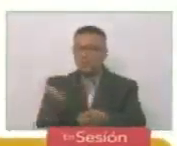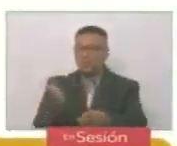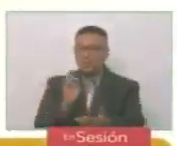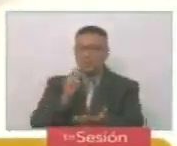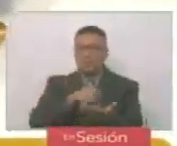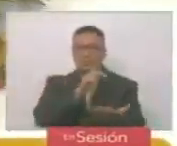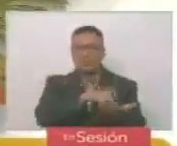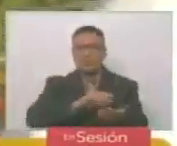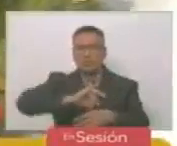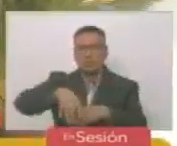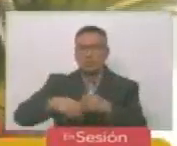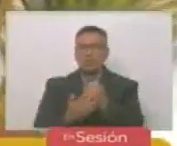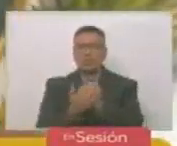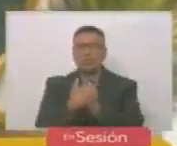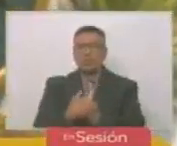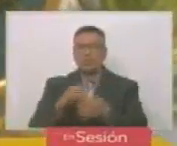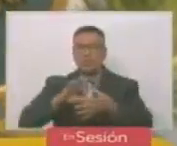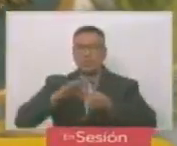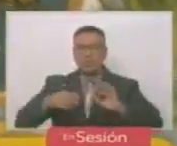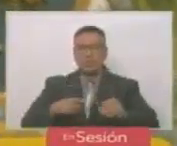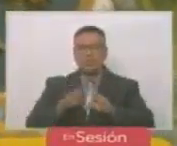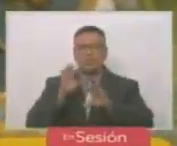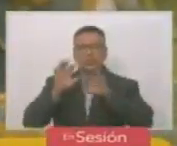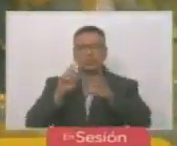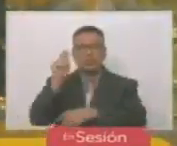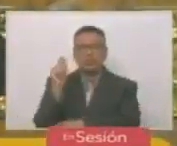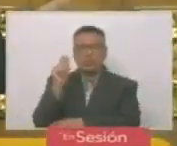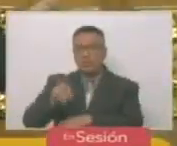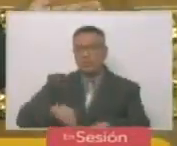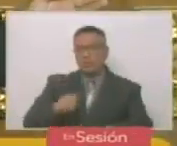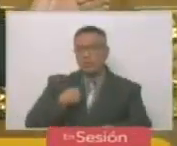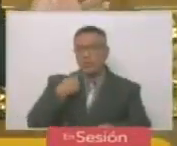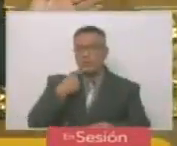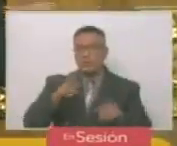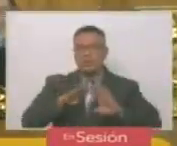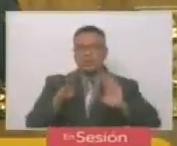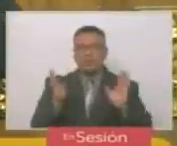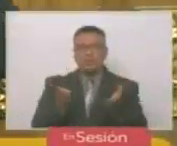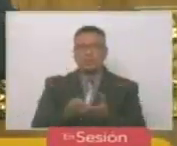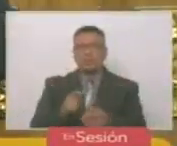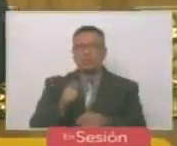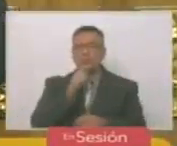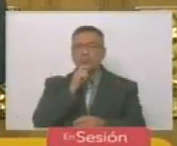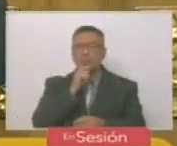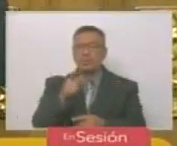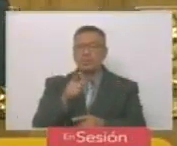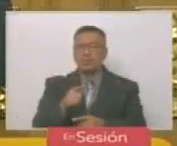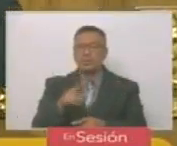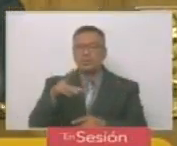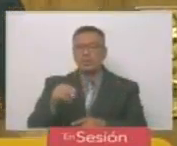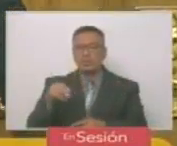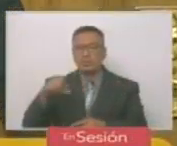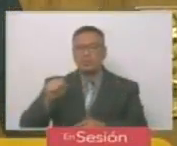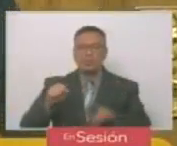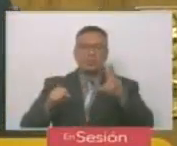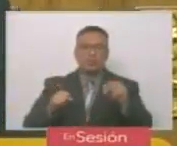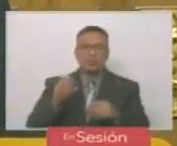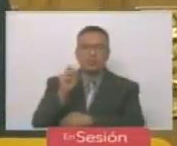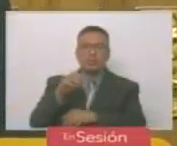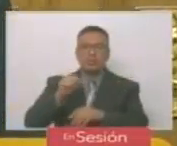participar en la red parlamentaria. Ahí podríamos decirle al mundo quién es y quién no es la